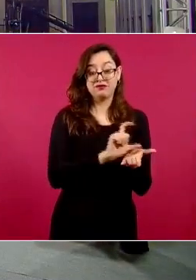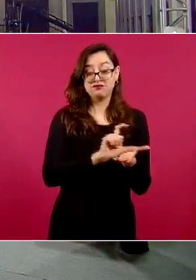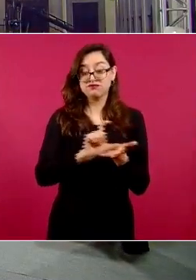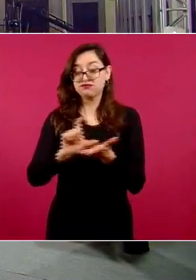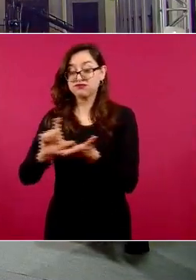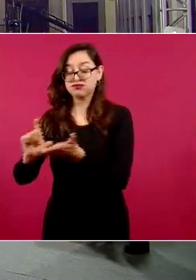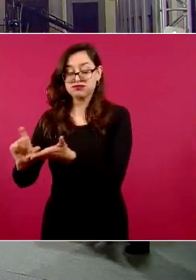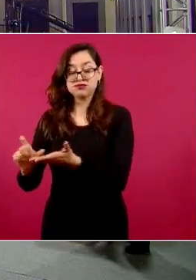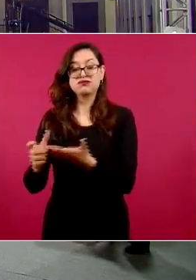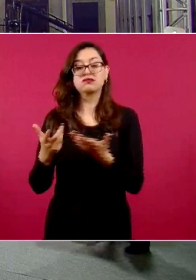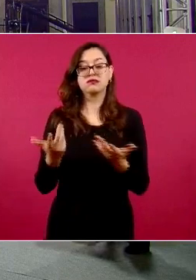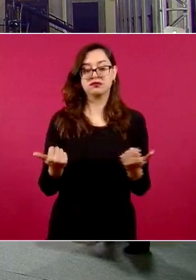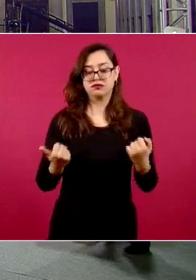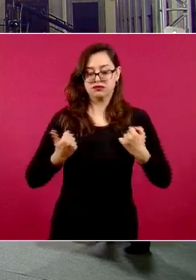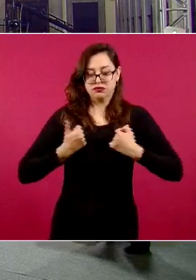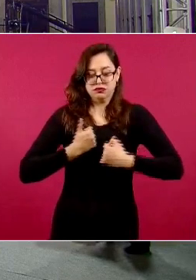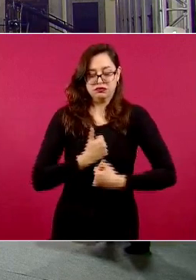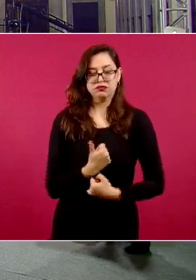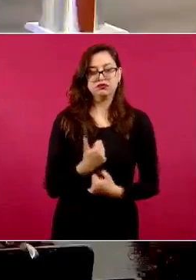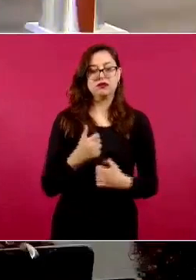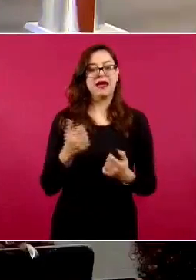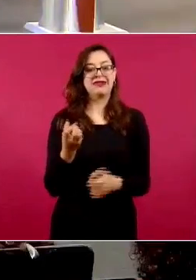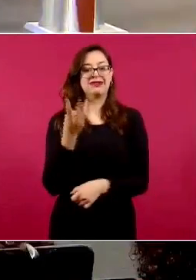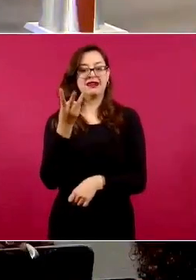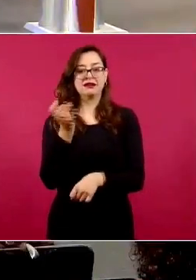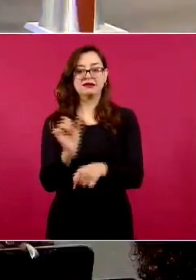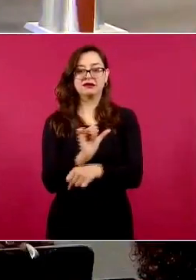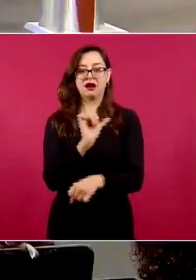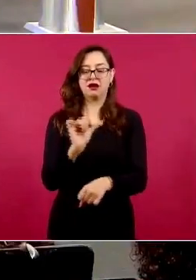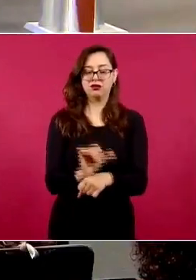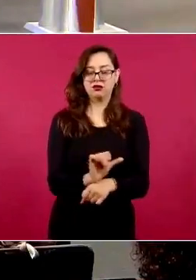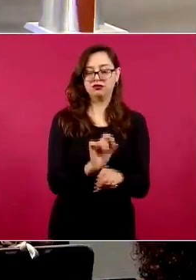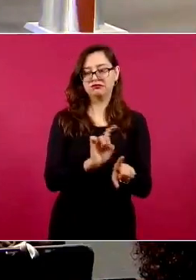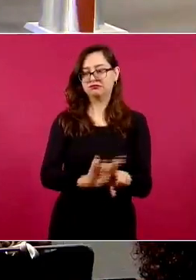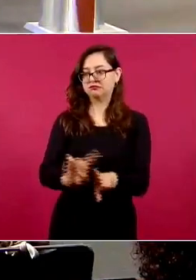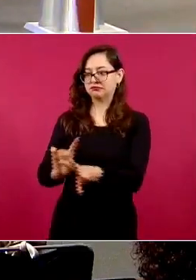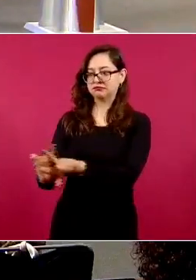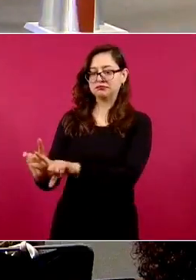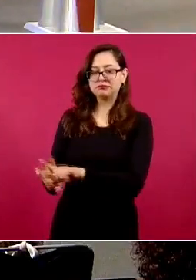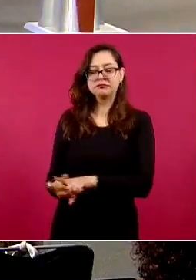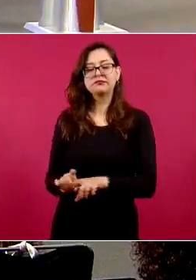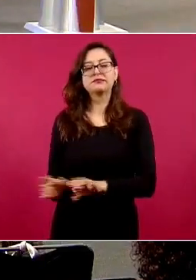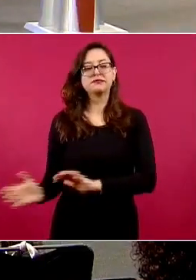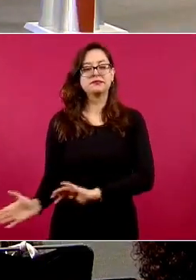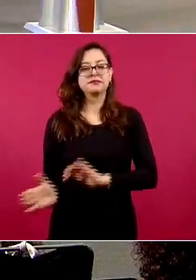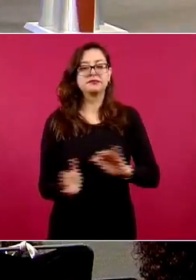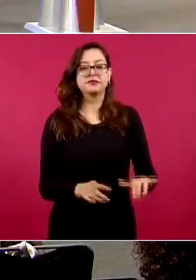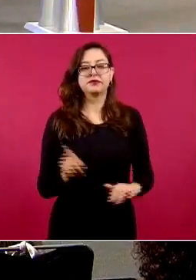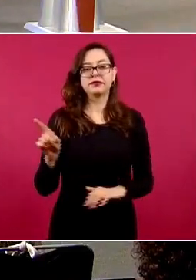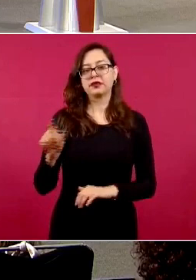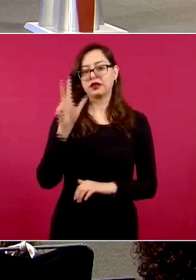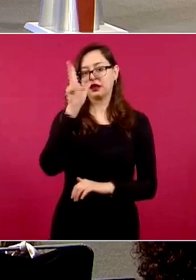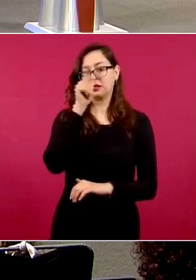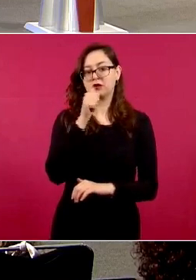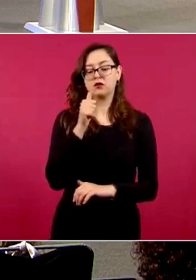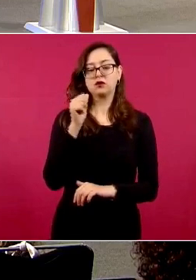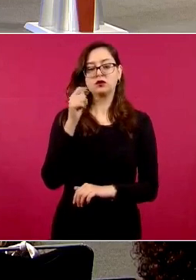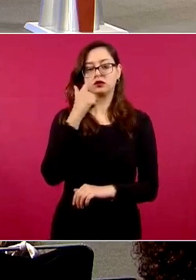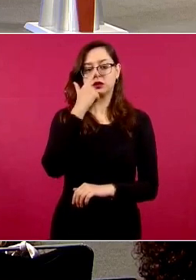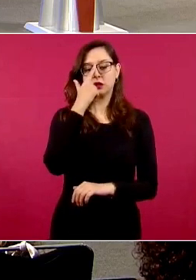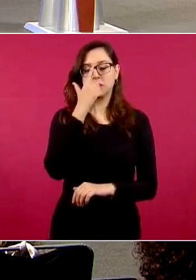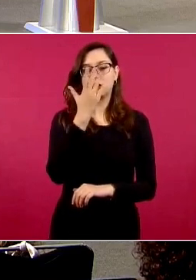balísticas y 3 vehículos, entre otros elementos. Siguiente. En Hermosillo, Sonora,